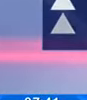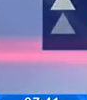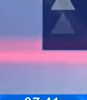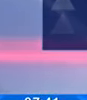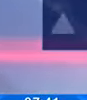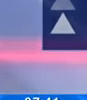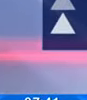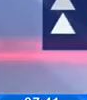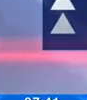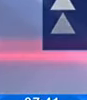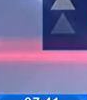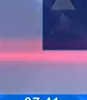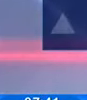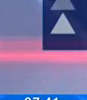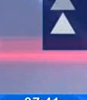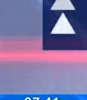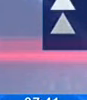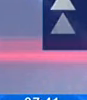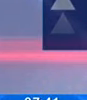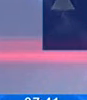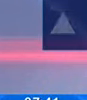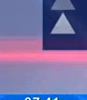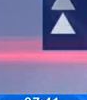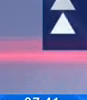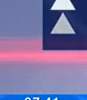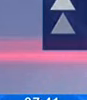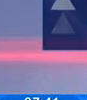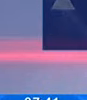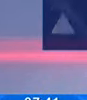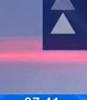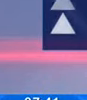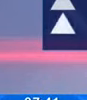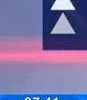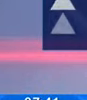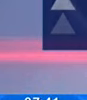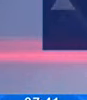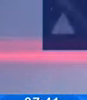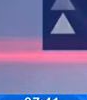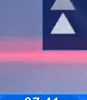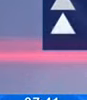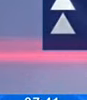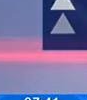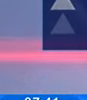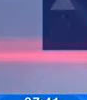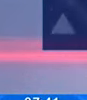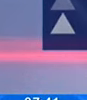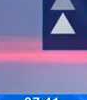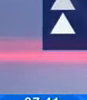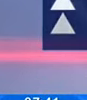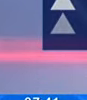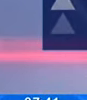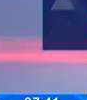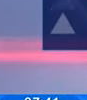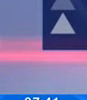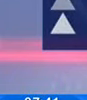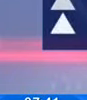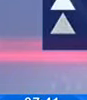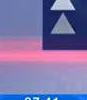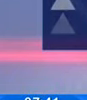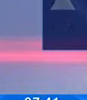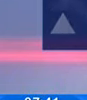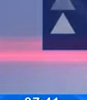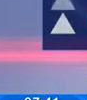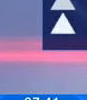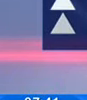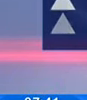le llama la atención que las importaciones se hayan incrementado en un 8,8%, en contraposición de las exportaciones,